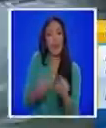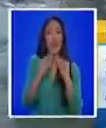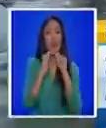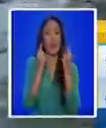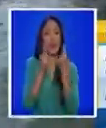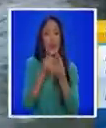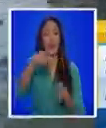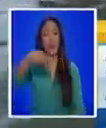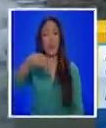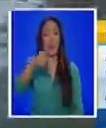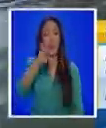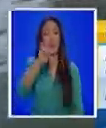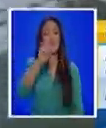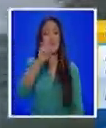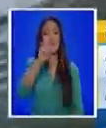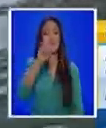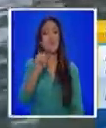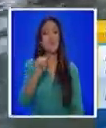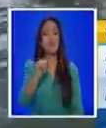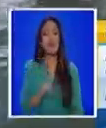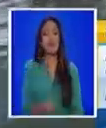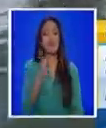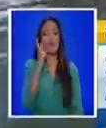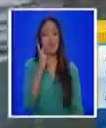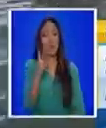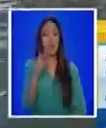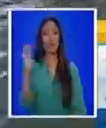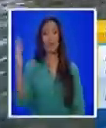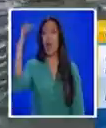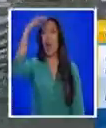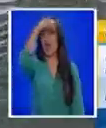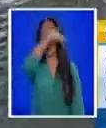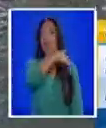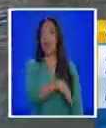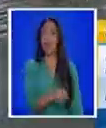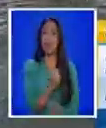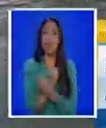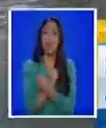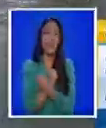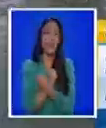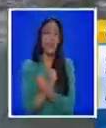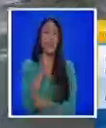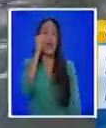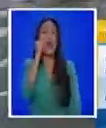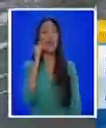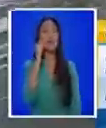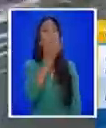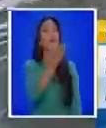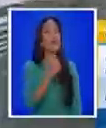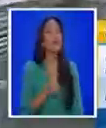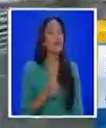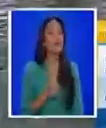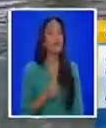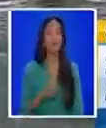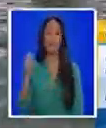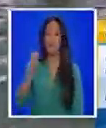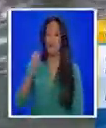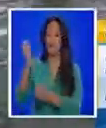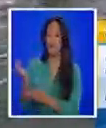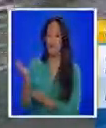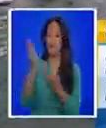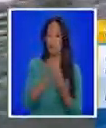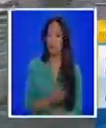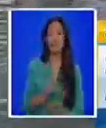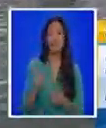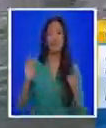es la finalísima, se viene el Arco del Amor con Andrea Marín. Aquí estamos recibiendo con